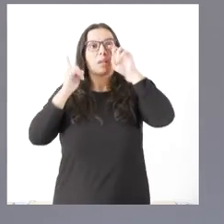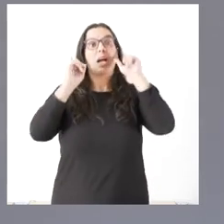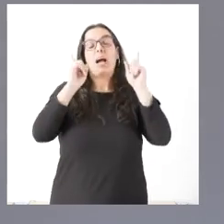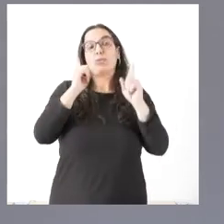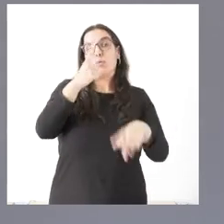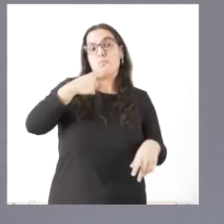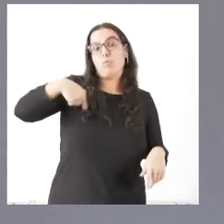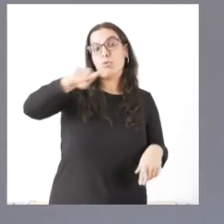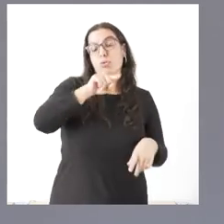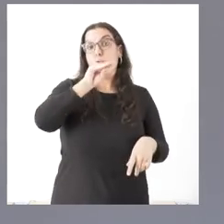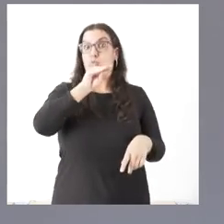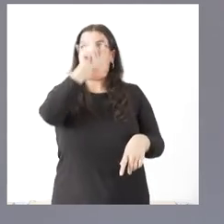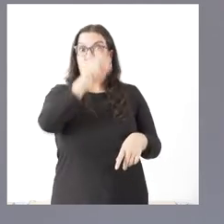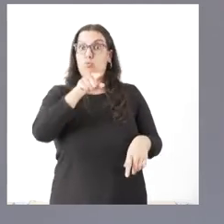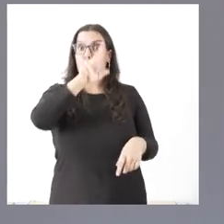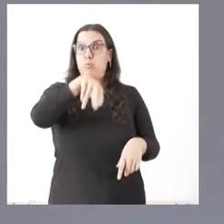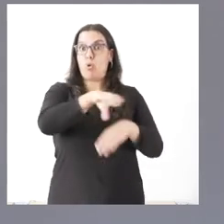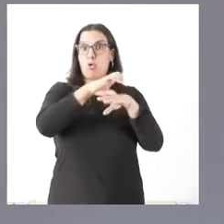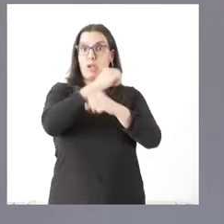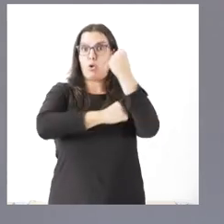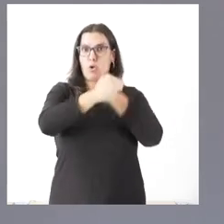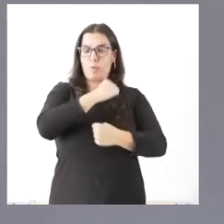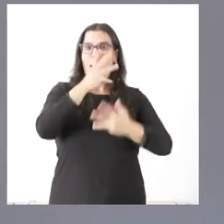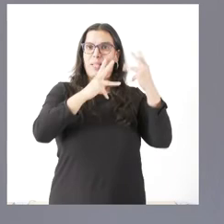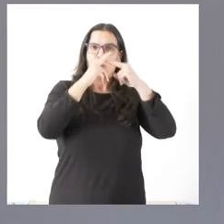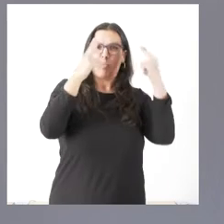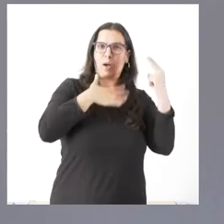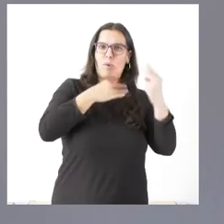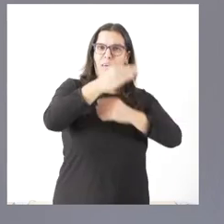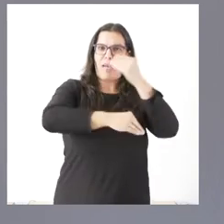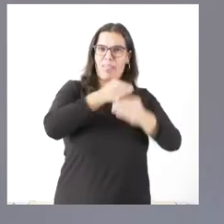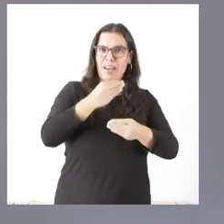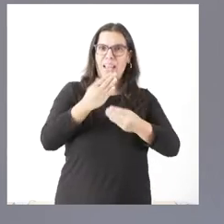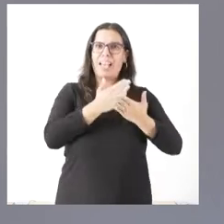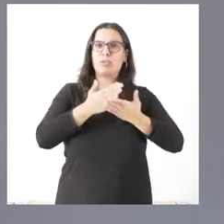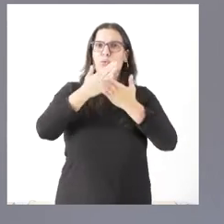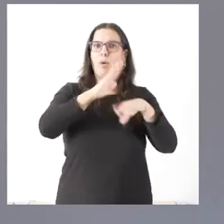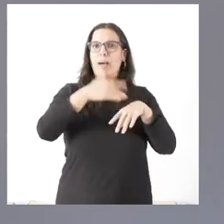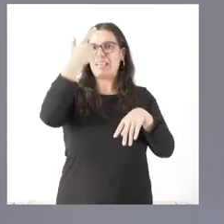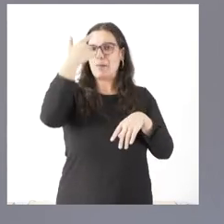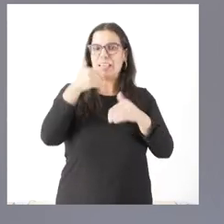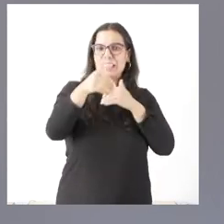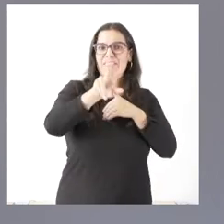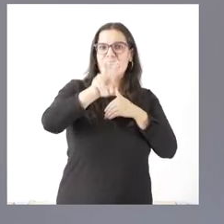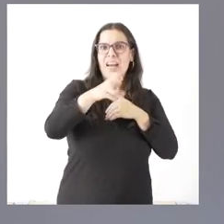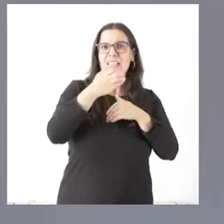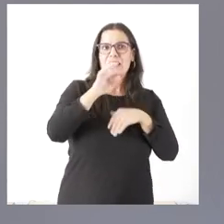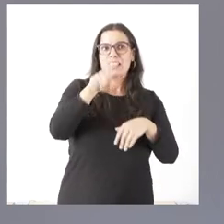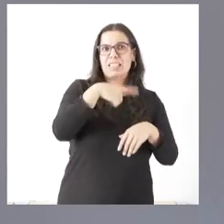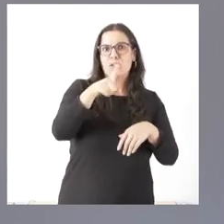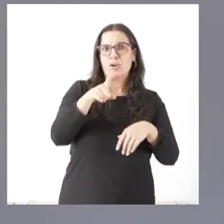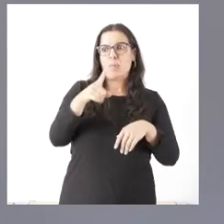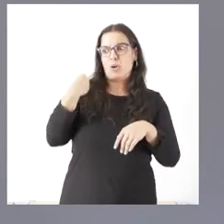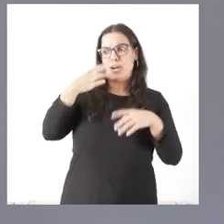de Economía, si entiende que una administración puede hacer un estudio de viabilidad sobre algo que usted dice, que es que tiene que ser la